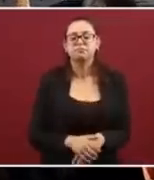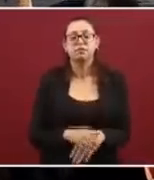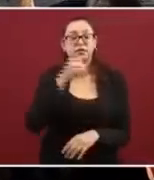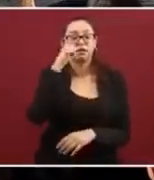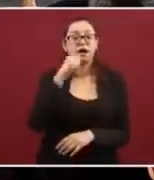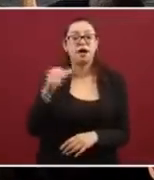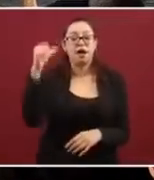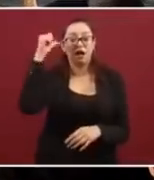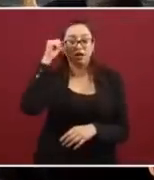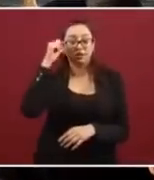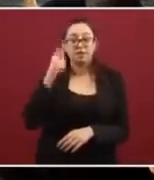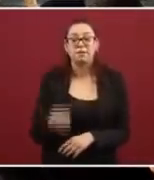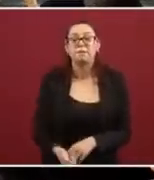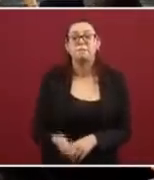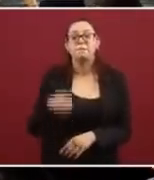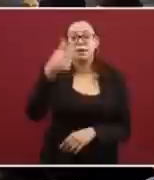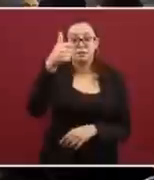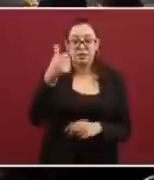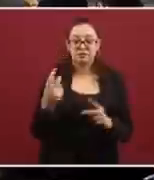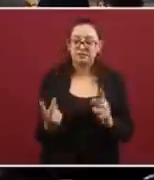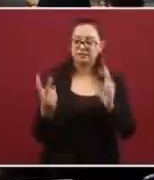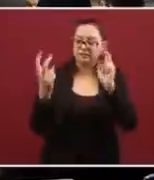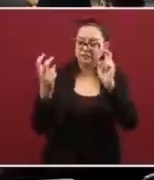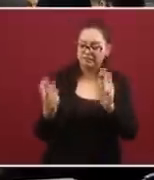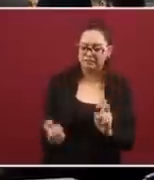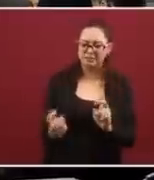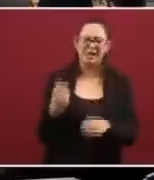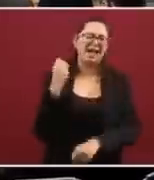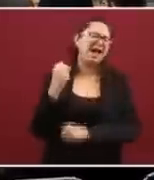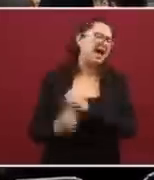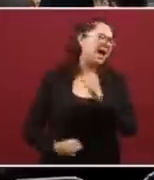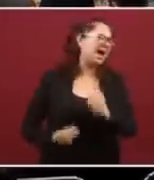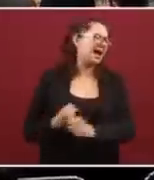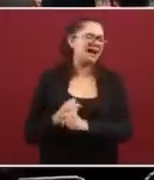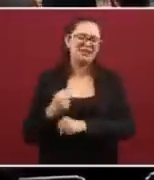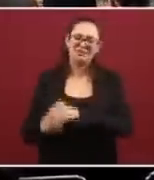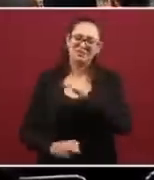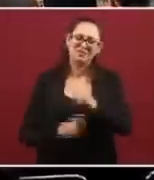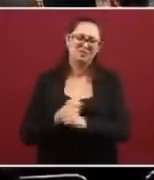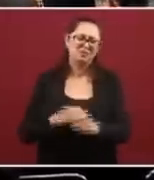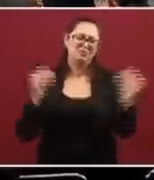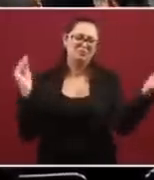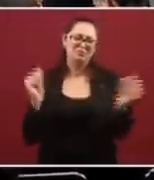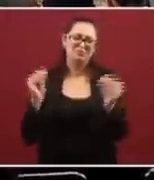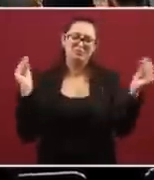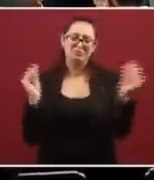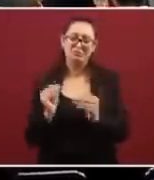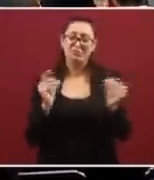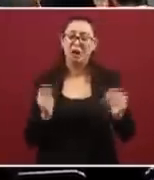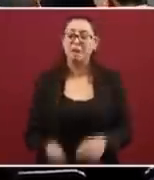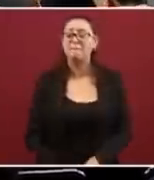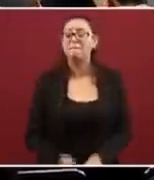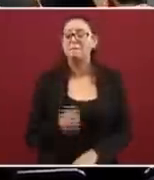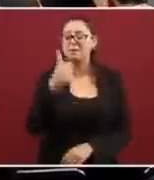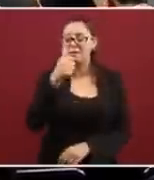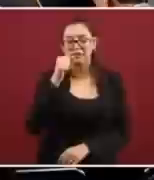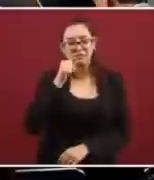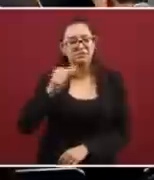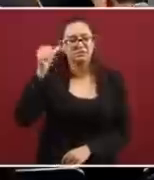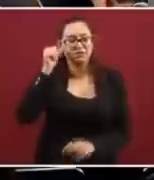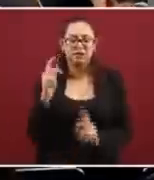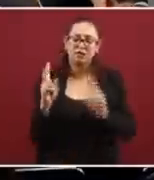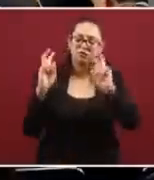por primera vez se sentaban en la mesa después de muchos años estas autoridades y se firmó un pacto muy